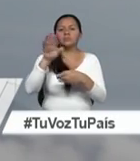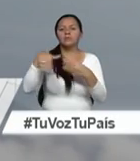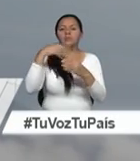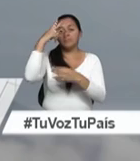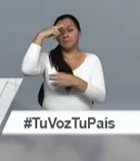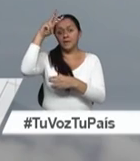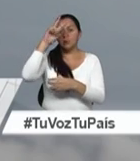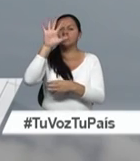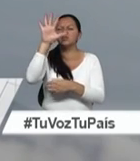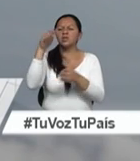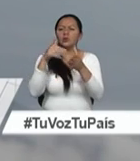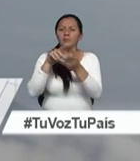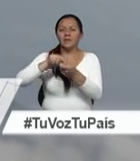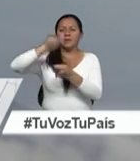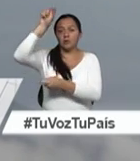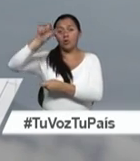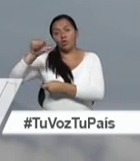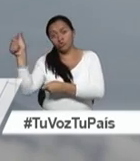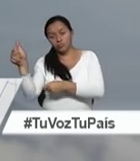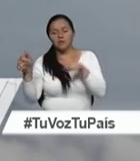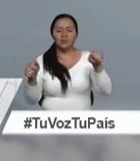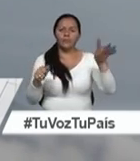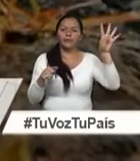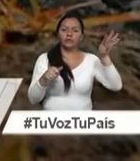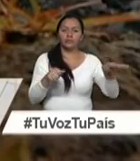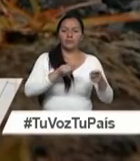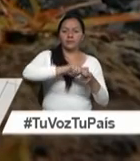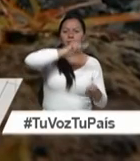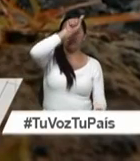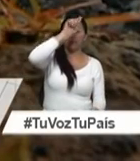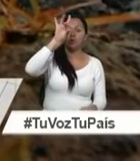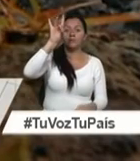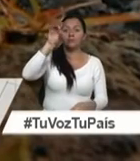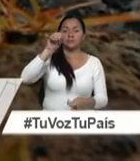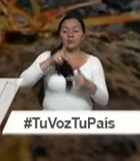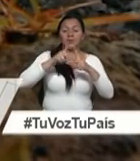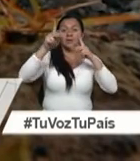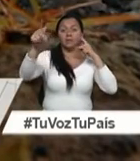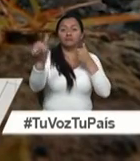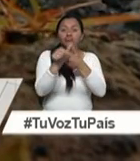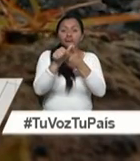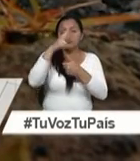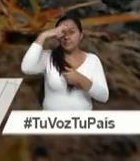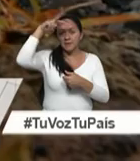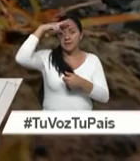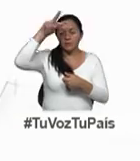5.500 metros de altitud y localizado a unos 80 kilómetros de Ciudad de México.